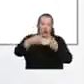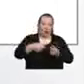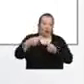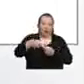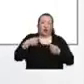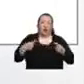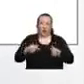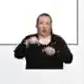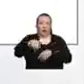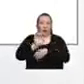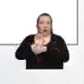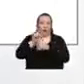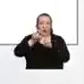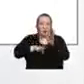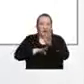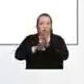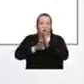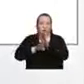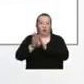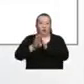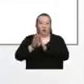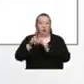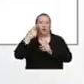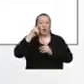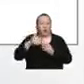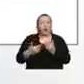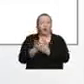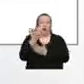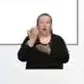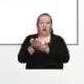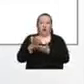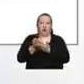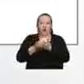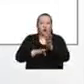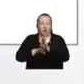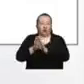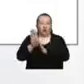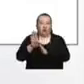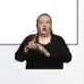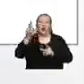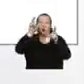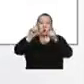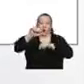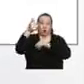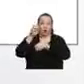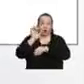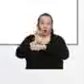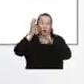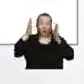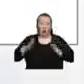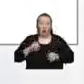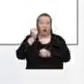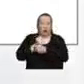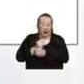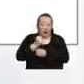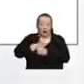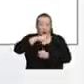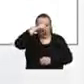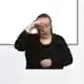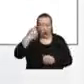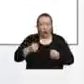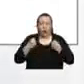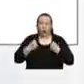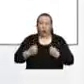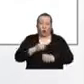porque se ha liquidado la que reactiva la economía y mientras nuestros militantes bien con tanto esfuerzo como digo su remesa este tipo los